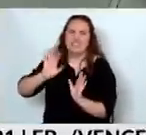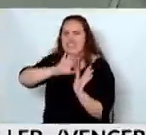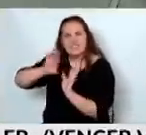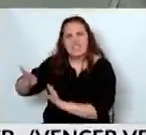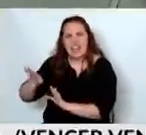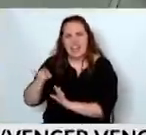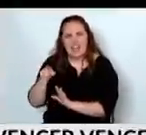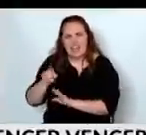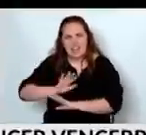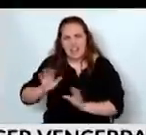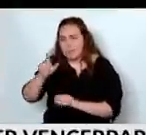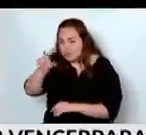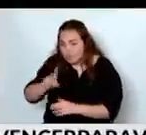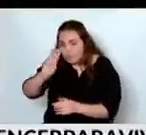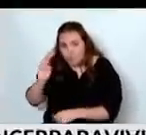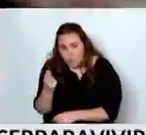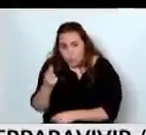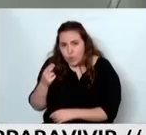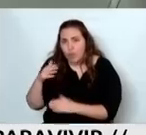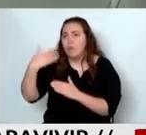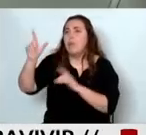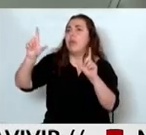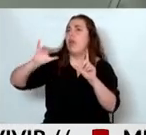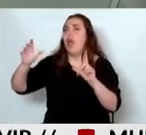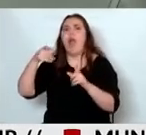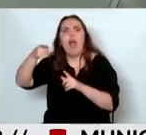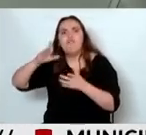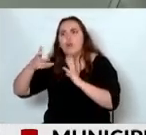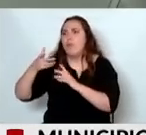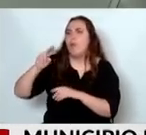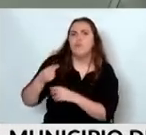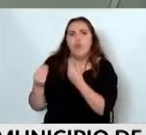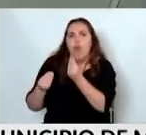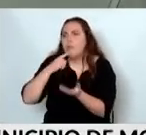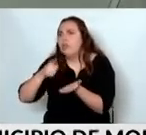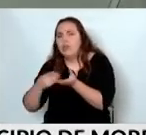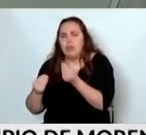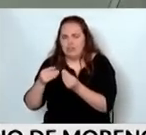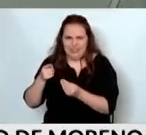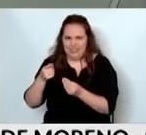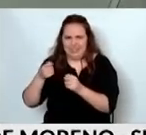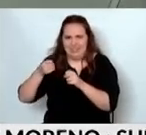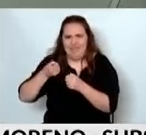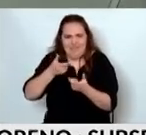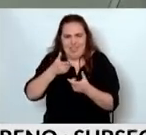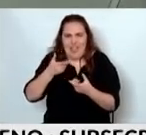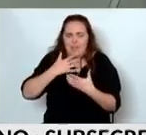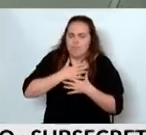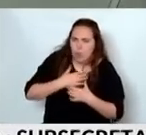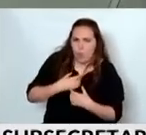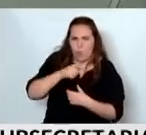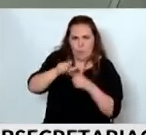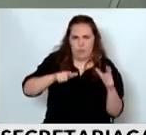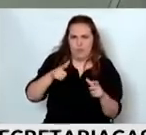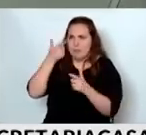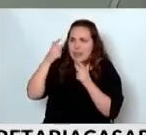si la persona ya falleció, o sea, que cuentes cómo fue, solo hace que quien lo padeció reviva ese momento traumático. Porque todos los que perdemos un ser querido